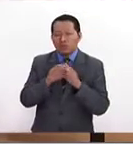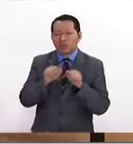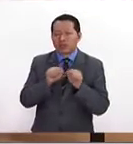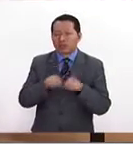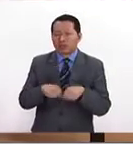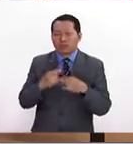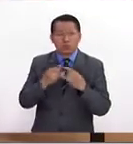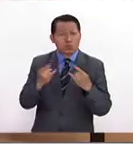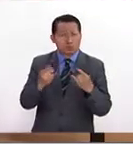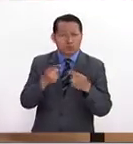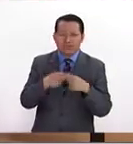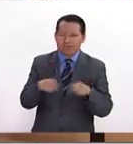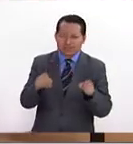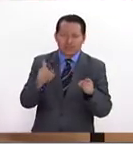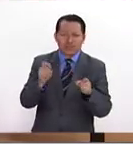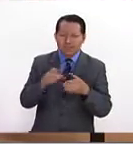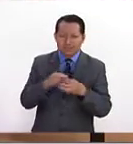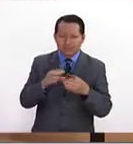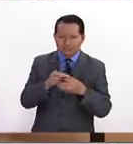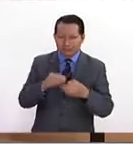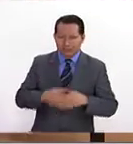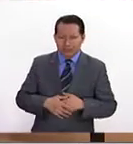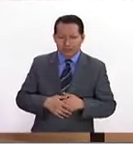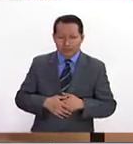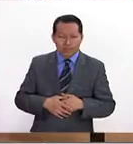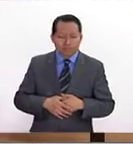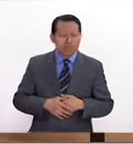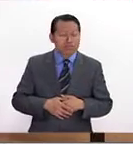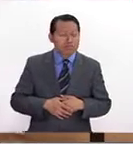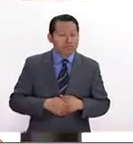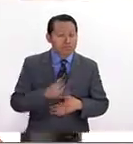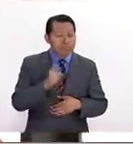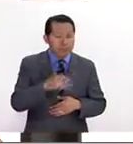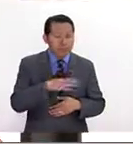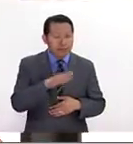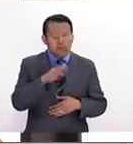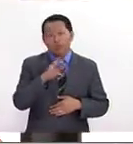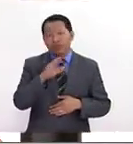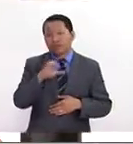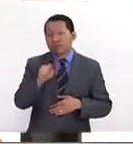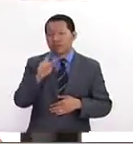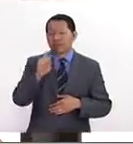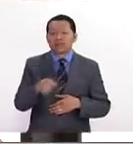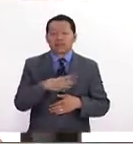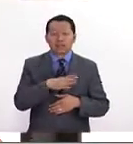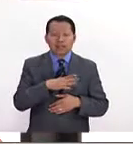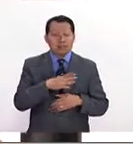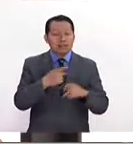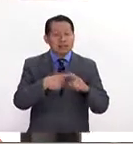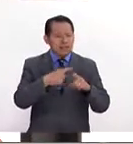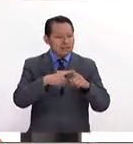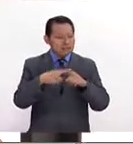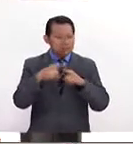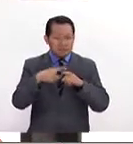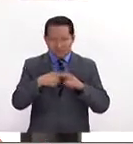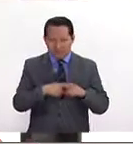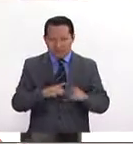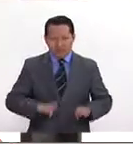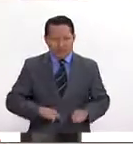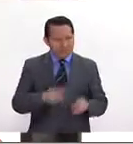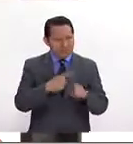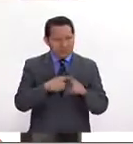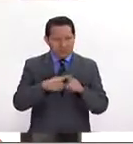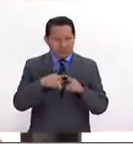sistemas históricos muy distintos? La peculiaridad de los BRICS radica en que son muy heterogéneos, claro,